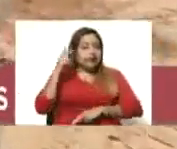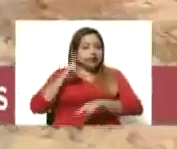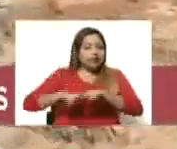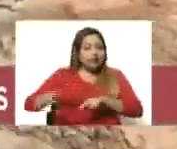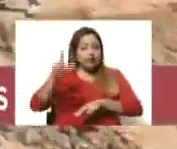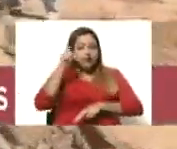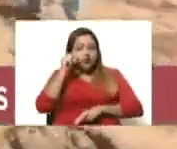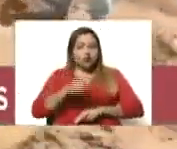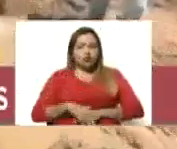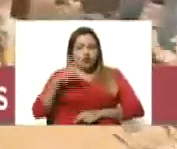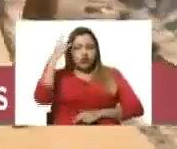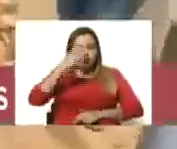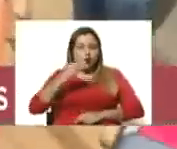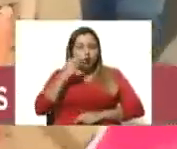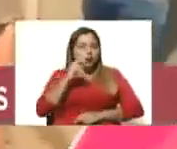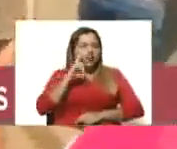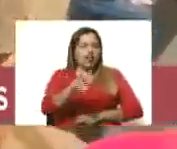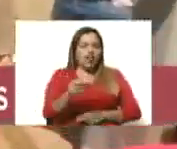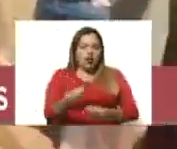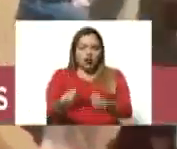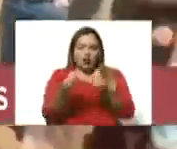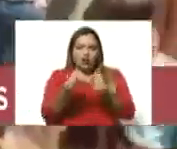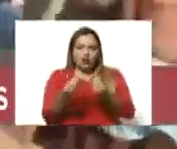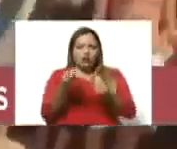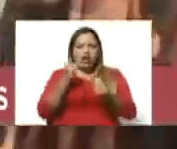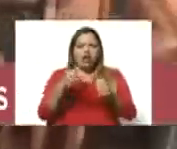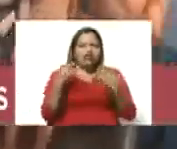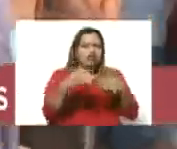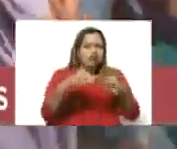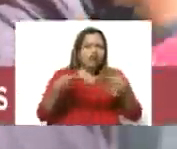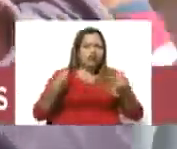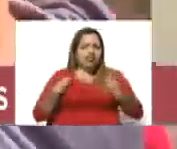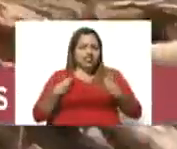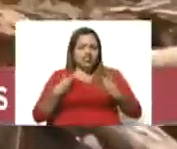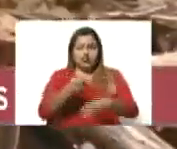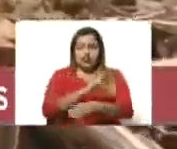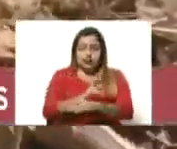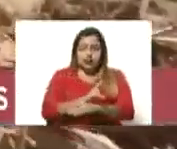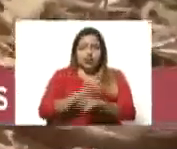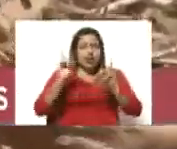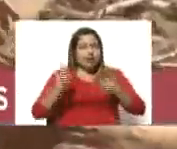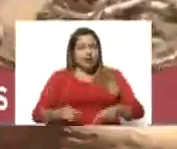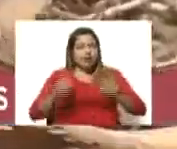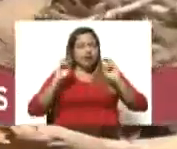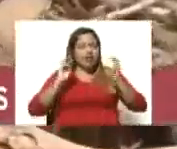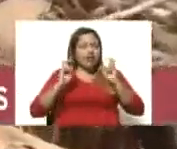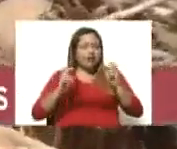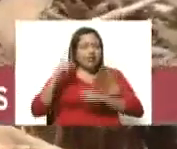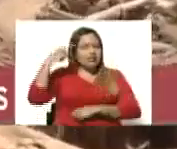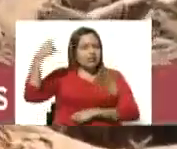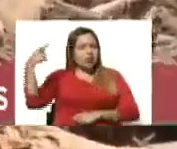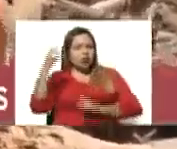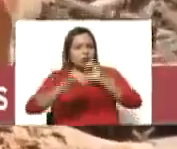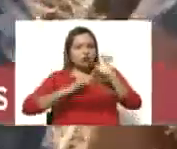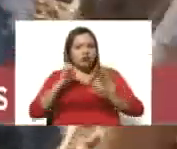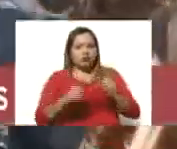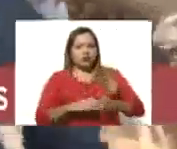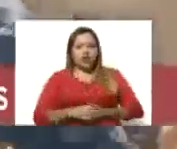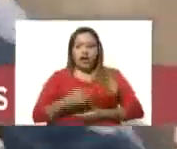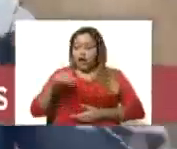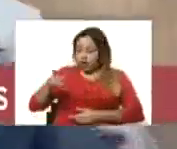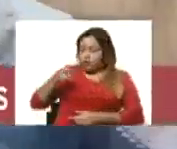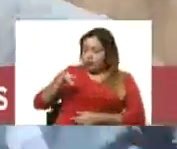adolescentes vean cómo acceder a una normalidad lo antes posible, también por un tema psicológico y emocional. ¿Han podido conversar